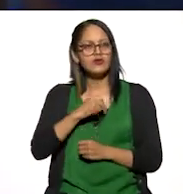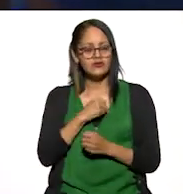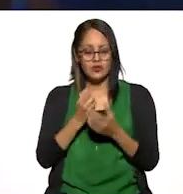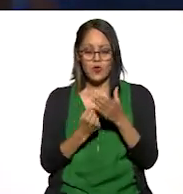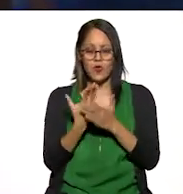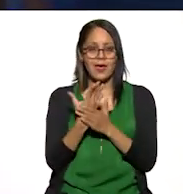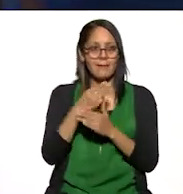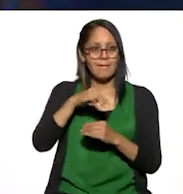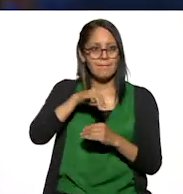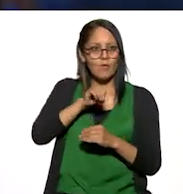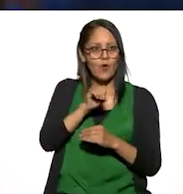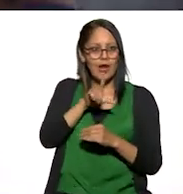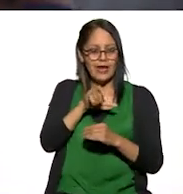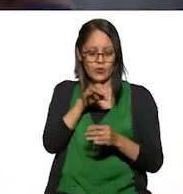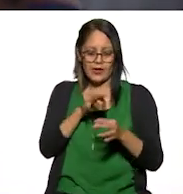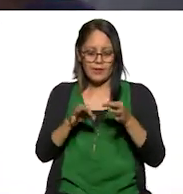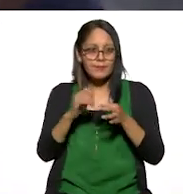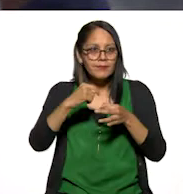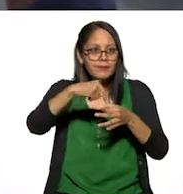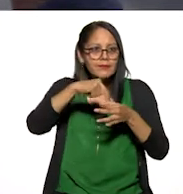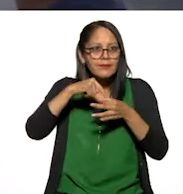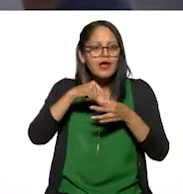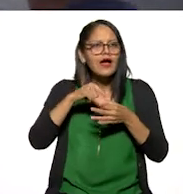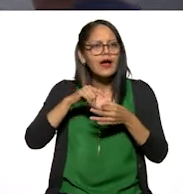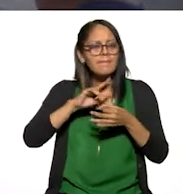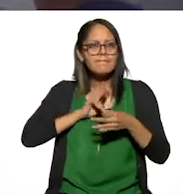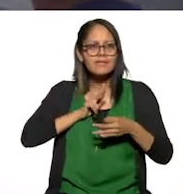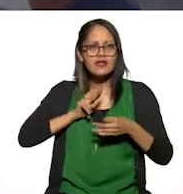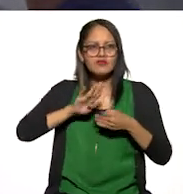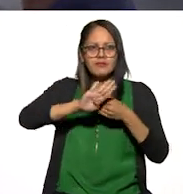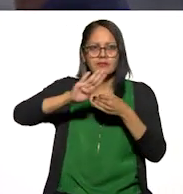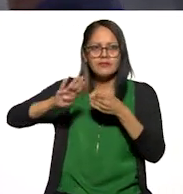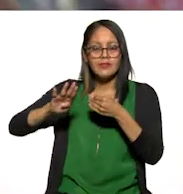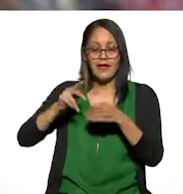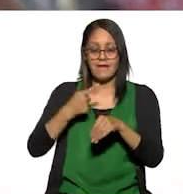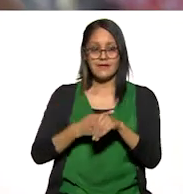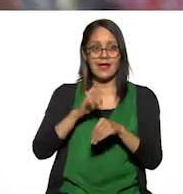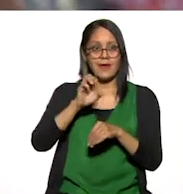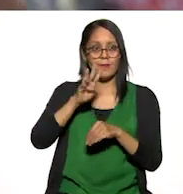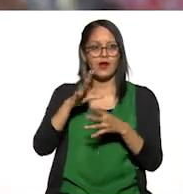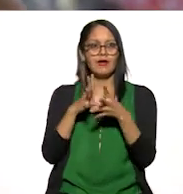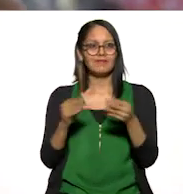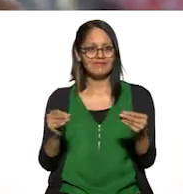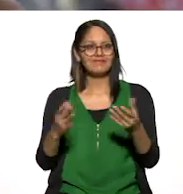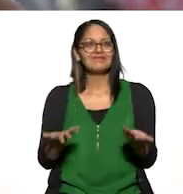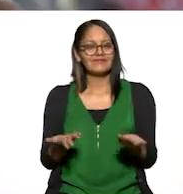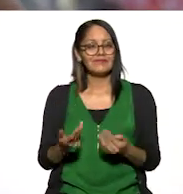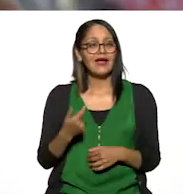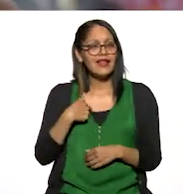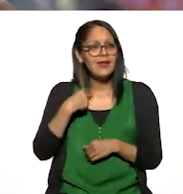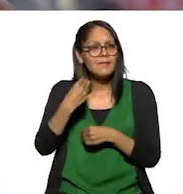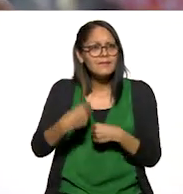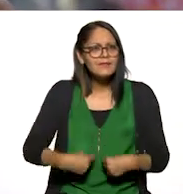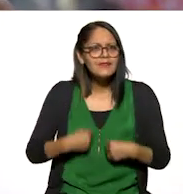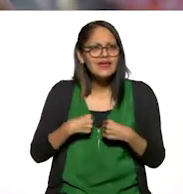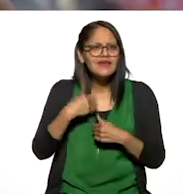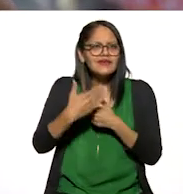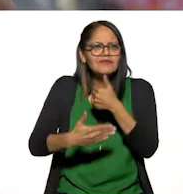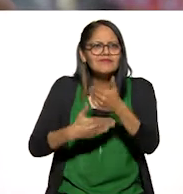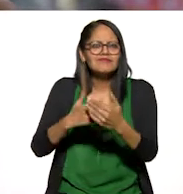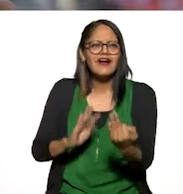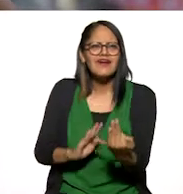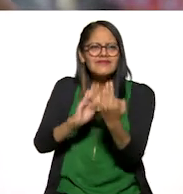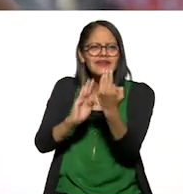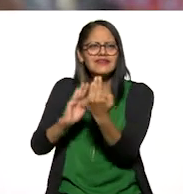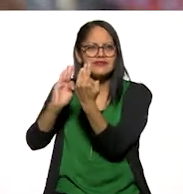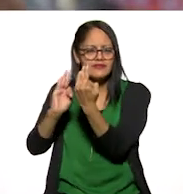molécula capaz de matar virus, ayudando a acabar con una crisis de ébola. La vida te va a poner miles de retos. Está